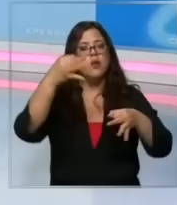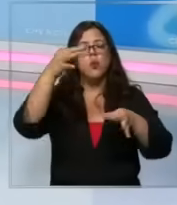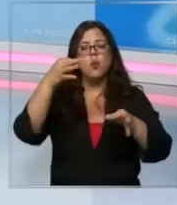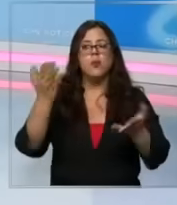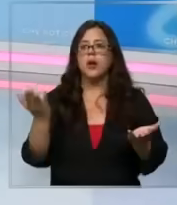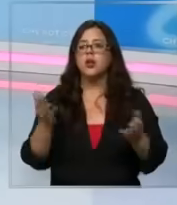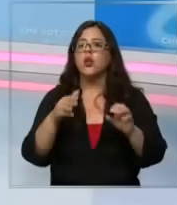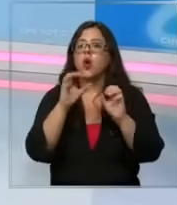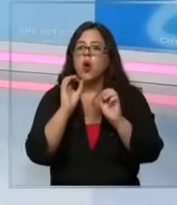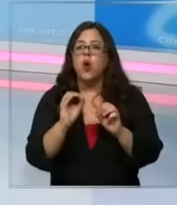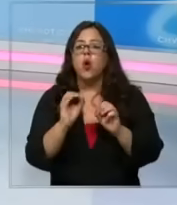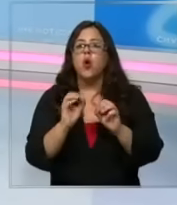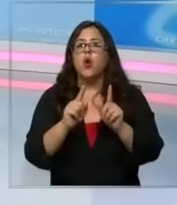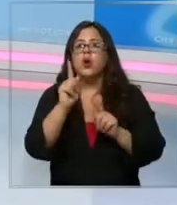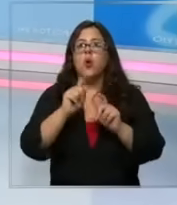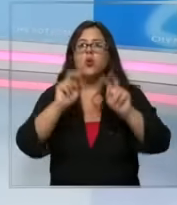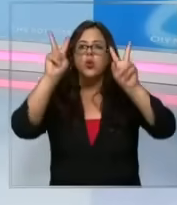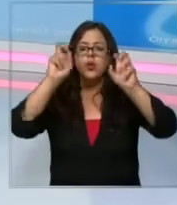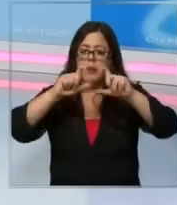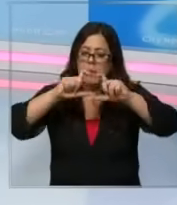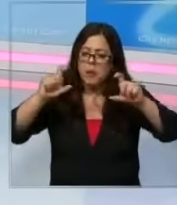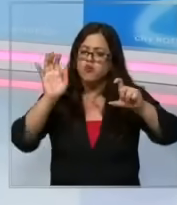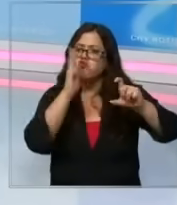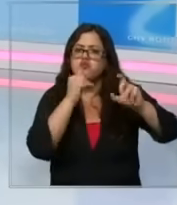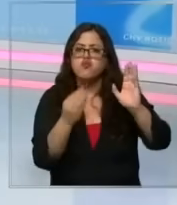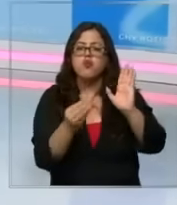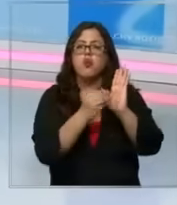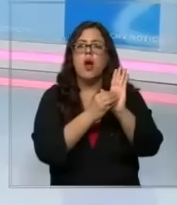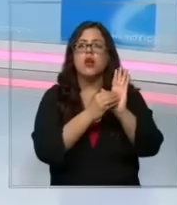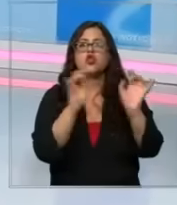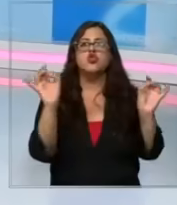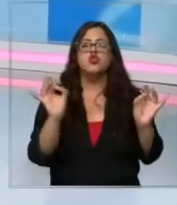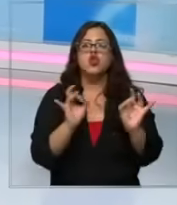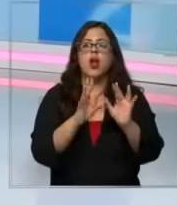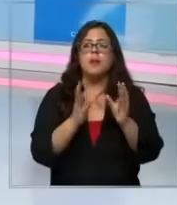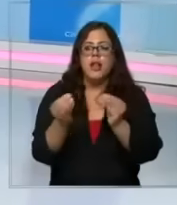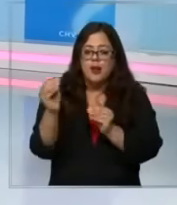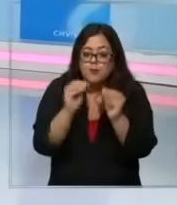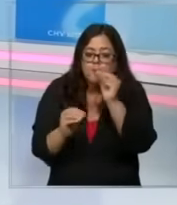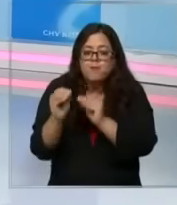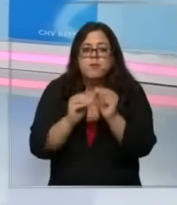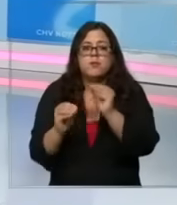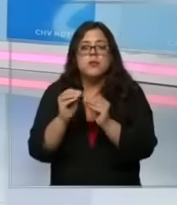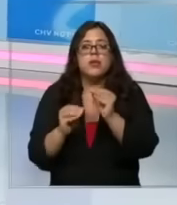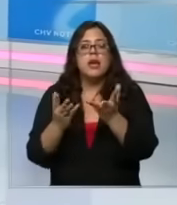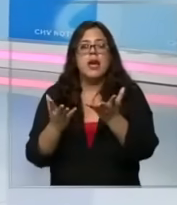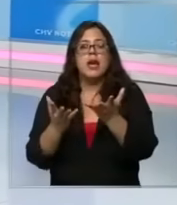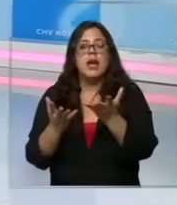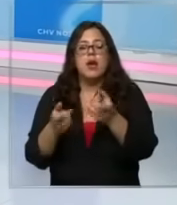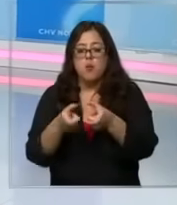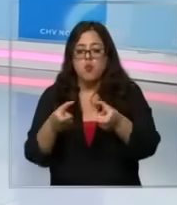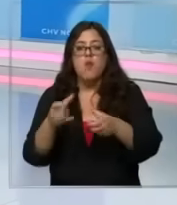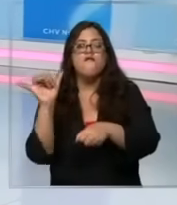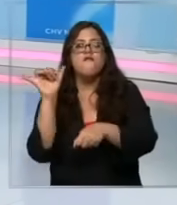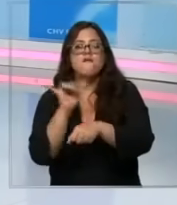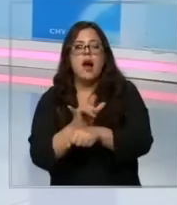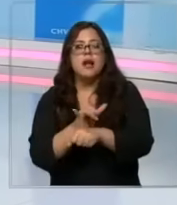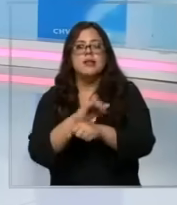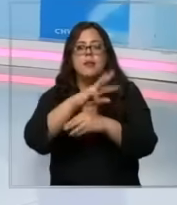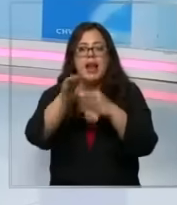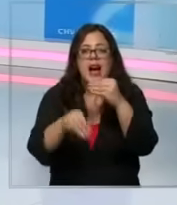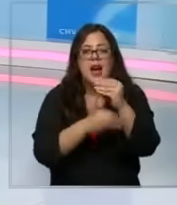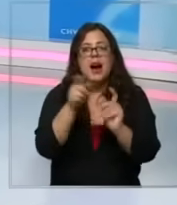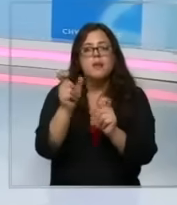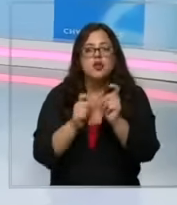documentos o con citas también que tampoco aparecen en los documentos, sino que son de alguna manera elaboradas por cuentas falsas para involucrar a personas en la información.